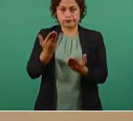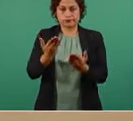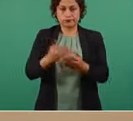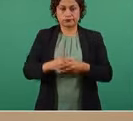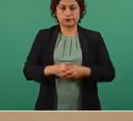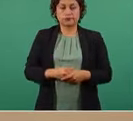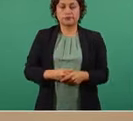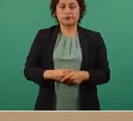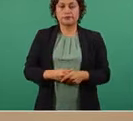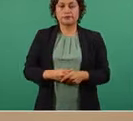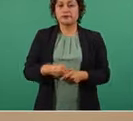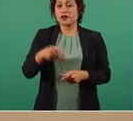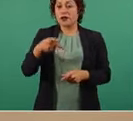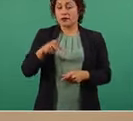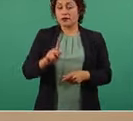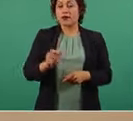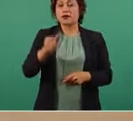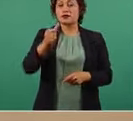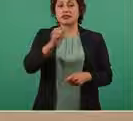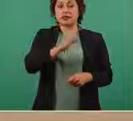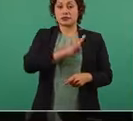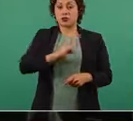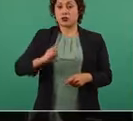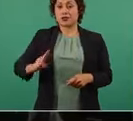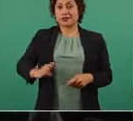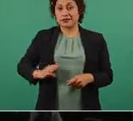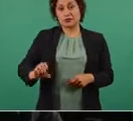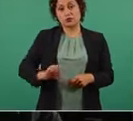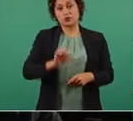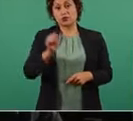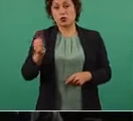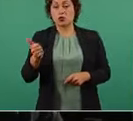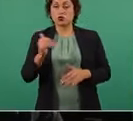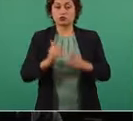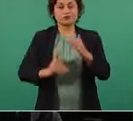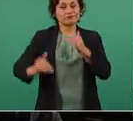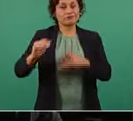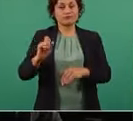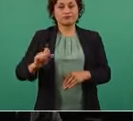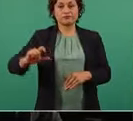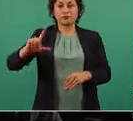en tanto que en 6 municipios se incrementó este delito